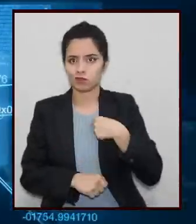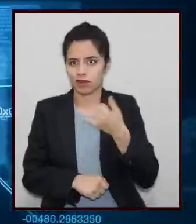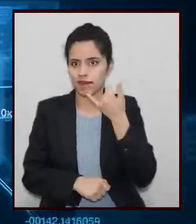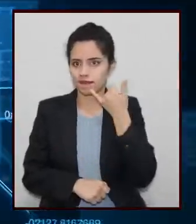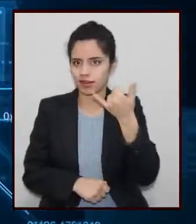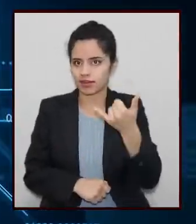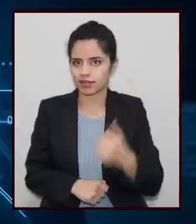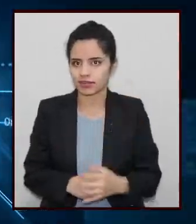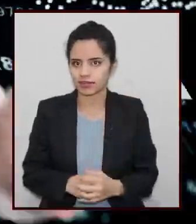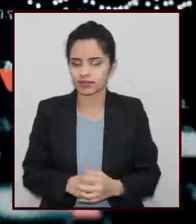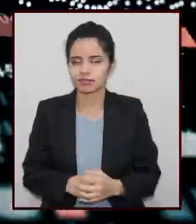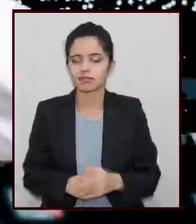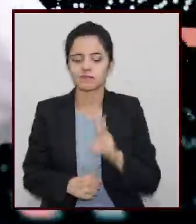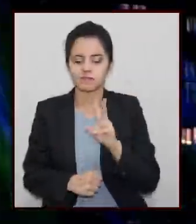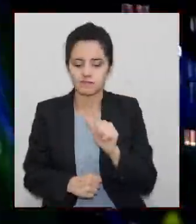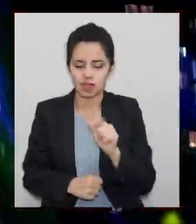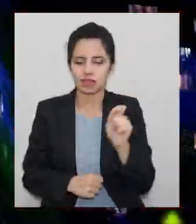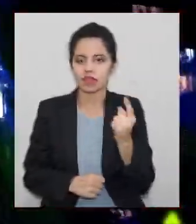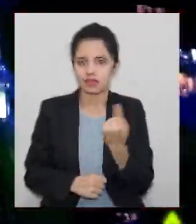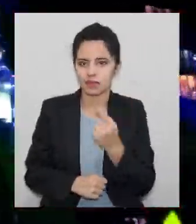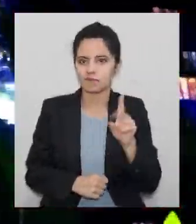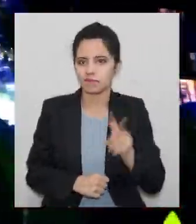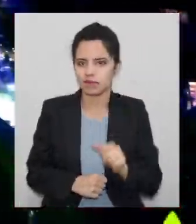Déjale marco a Alberto Candiani. Va, ¿qué? Va.